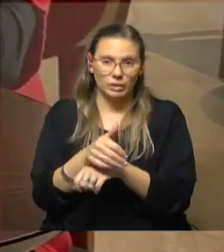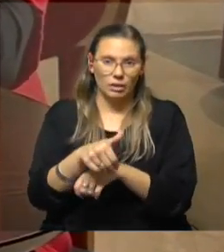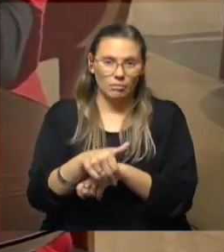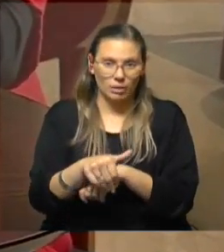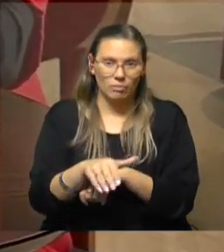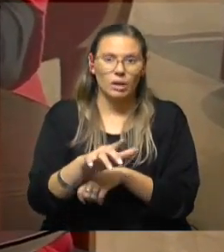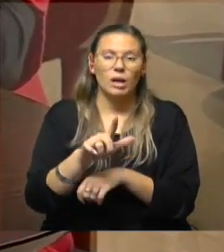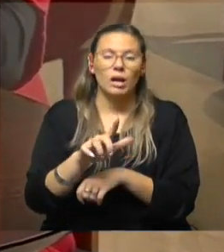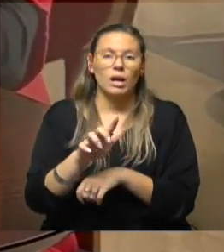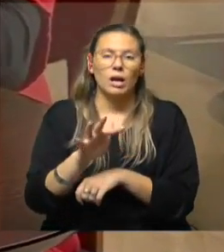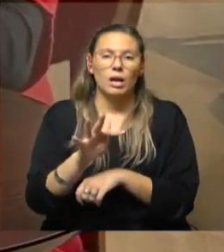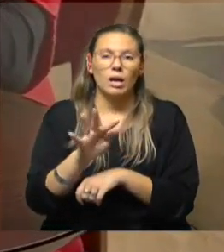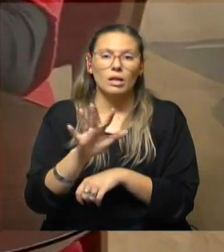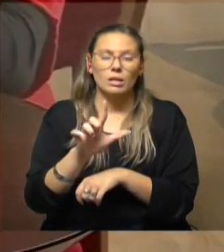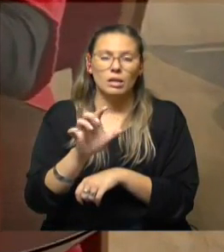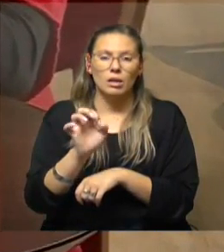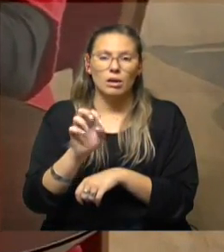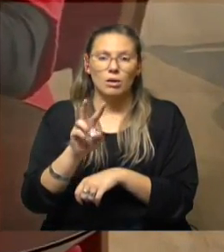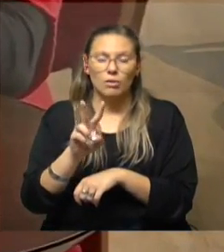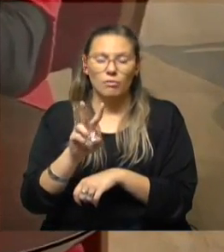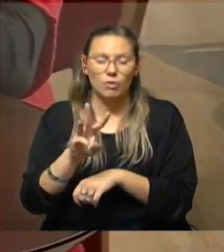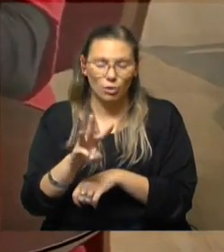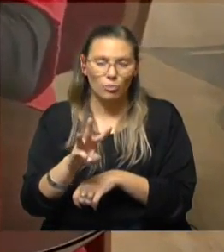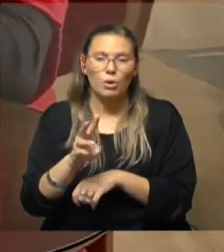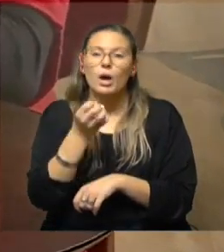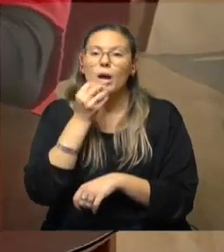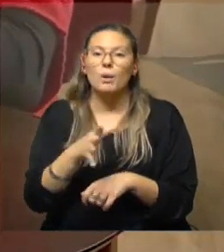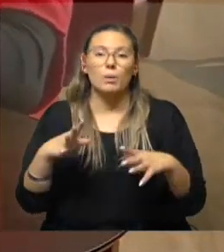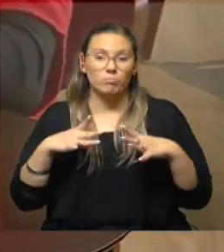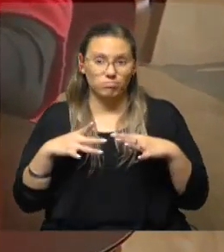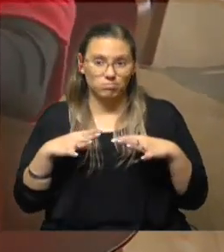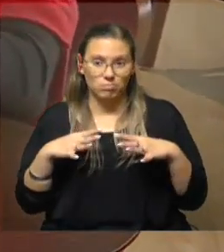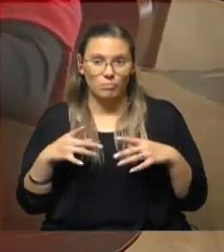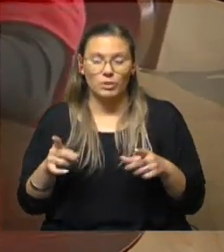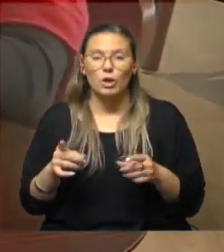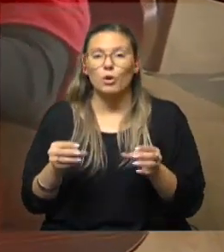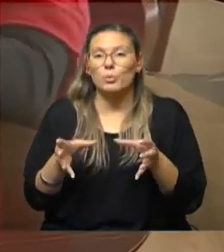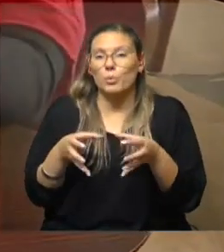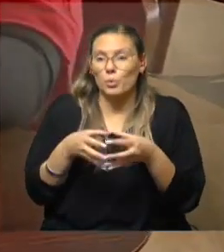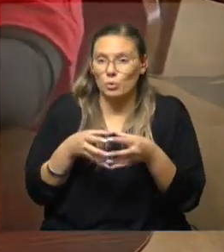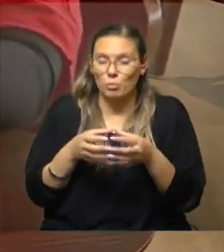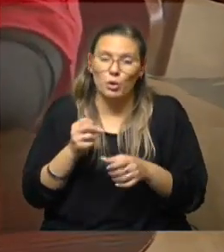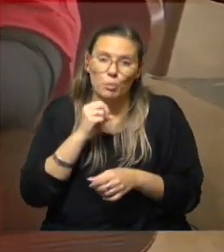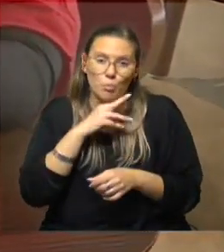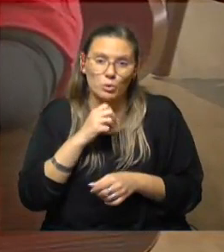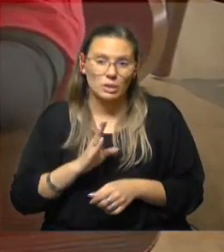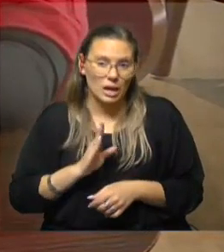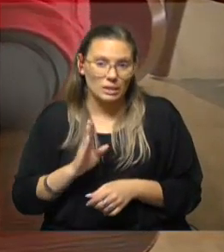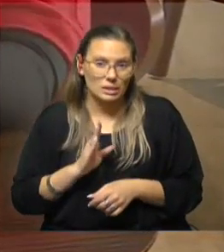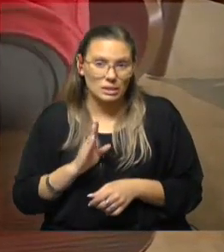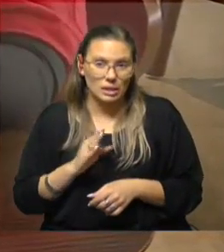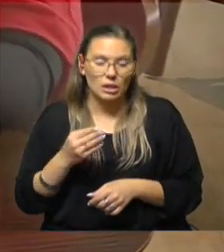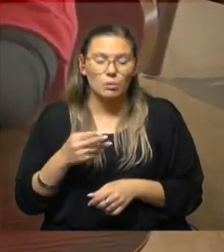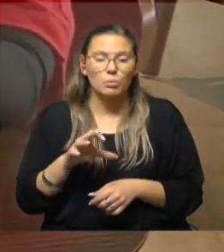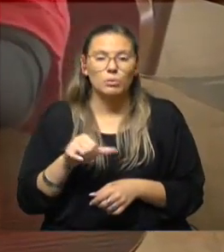Flow, un programa que se llama El Buen Retiro, que estoy con las chicas, toco Mirta